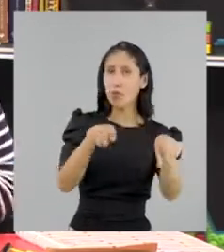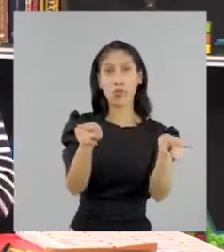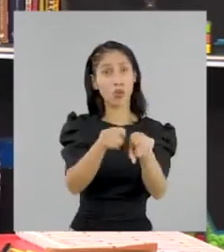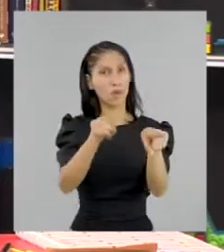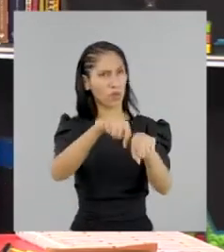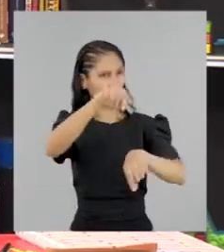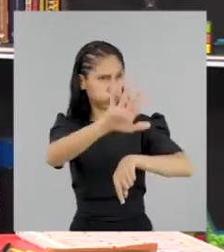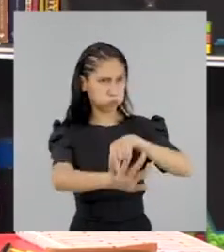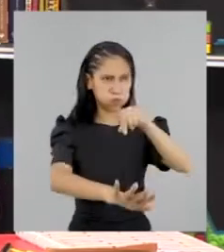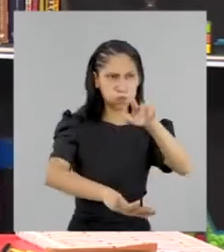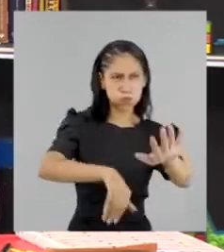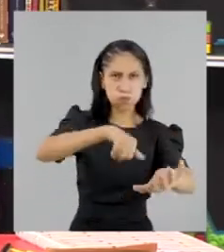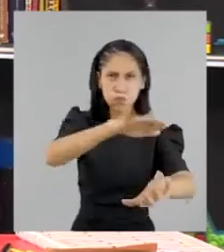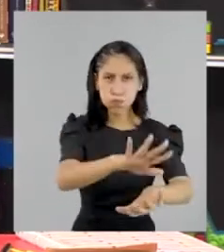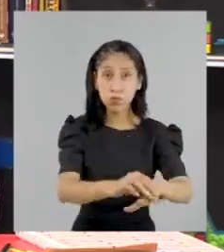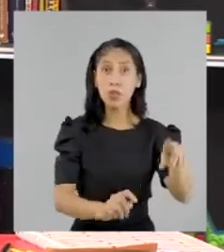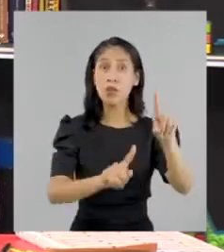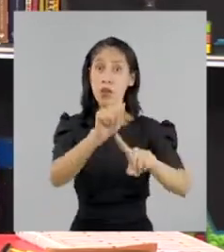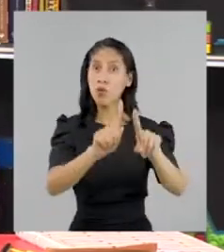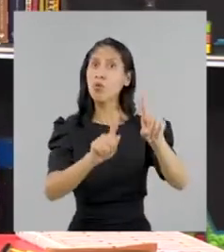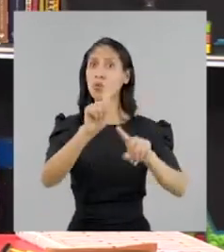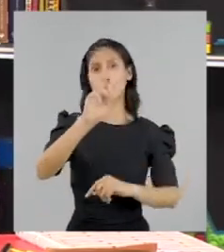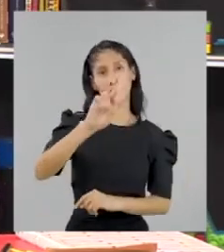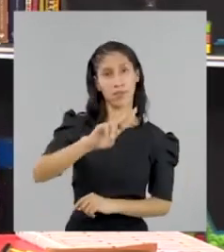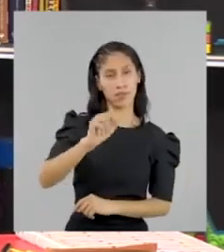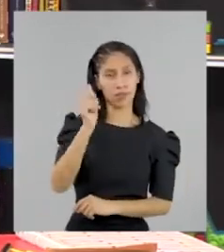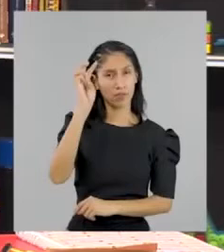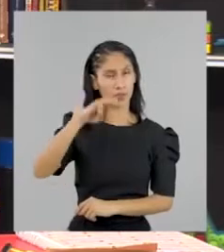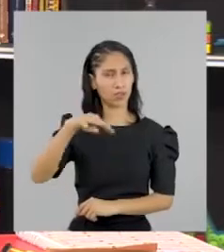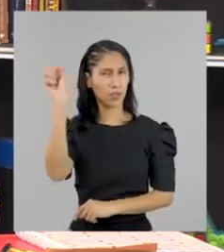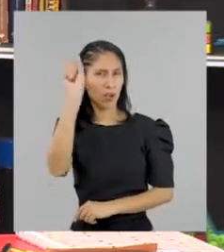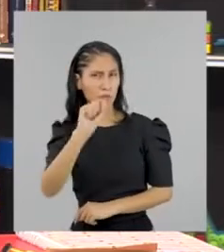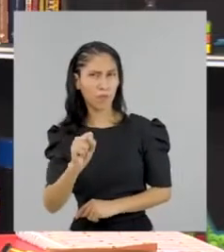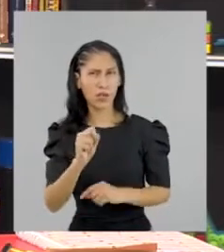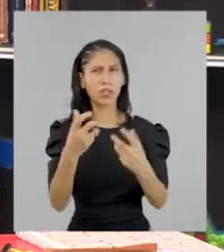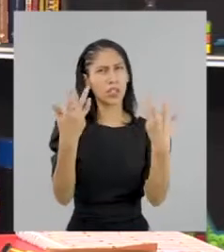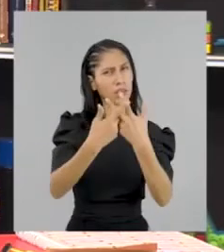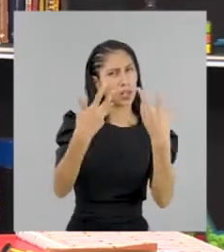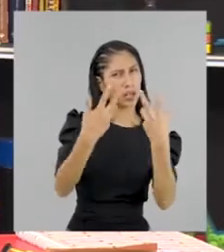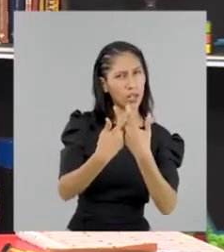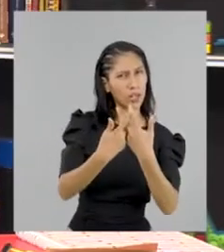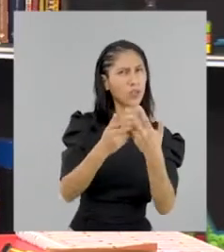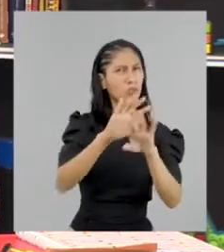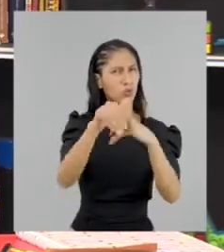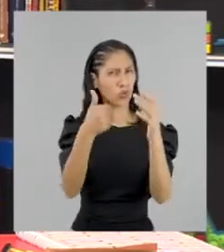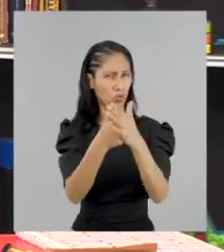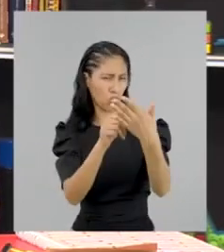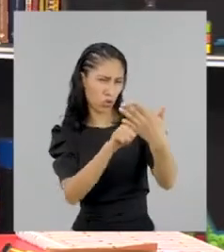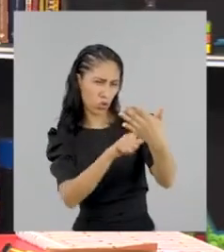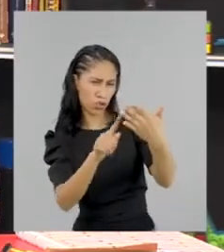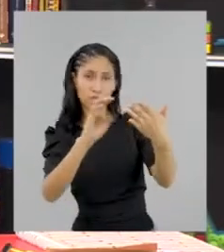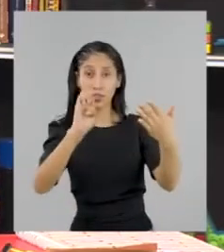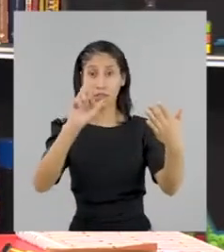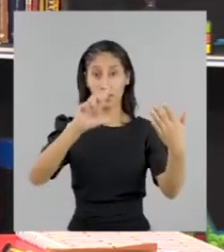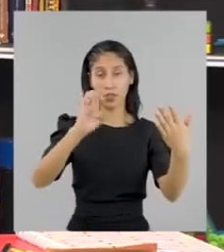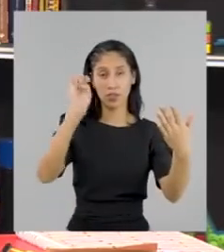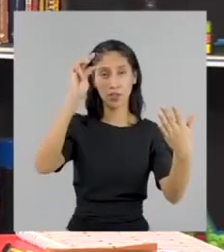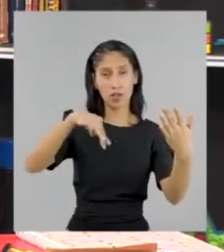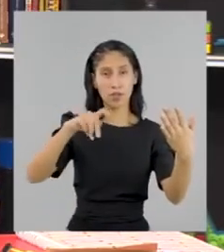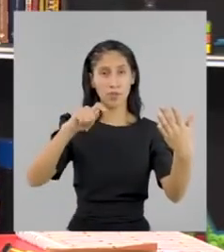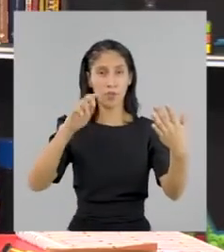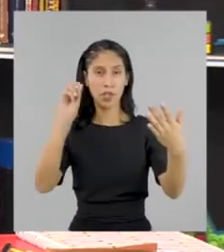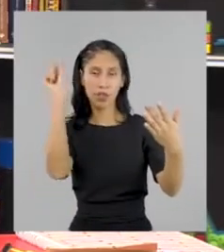trayectorias. En algunas ramas de la matemática y la física se pueden establecer relaciones mediante correspondencias entre elementos